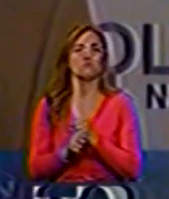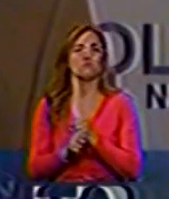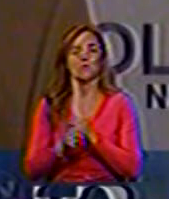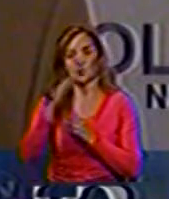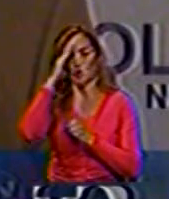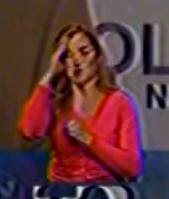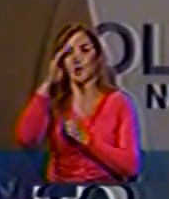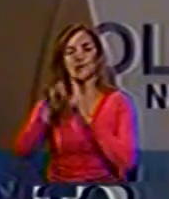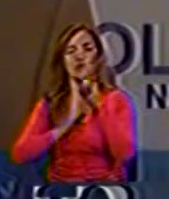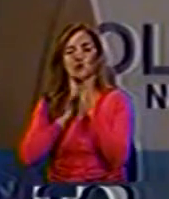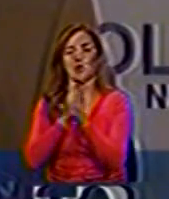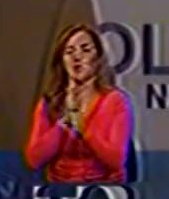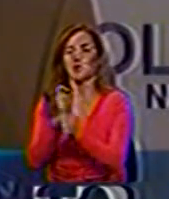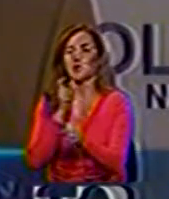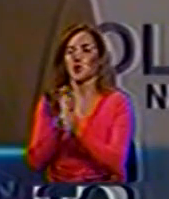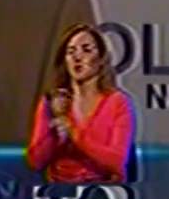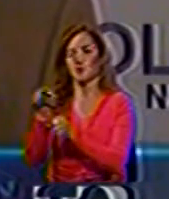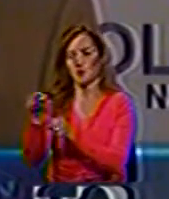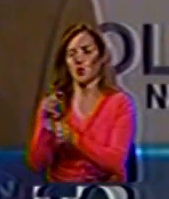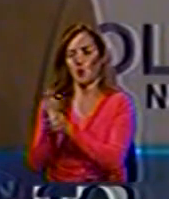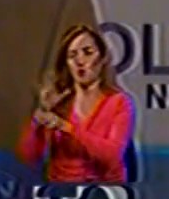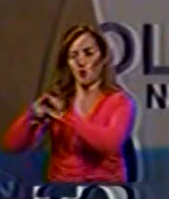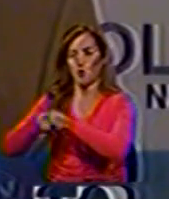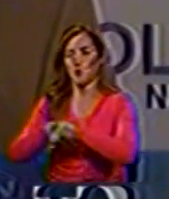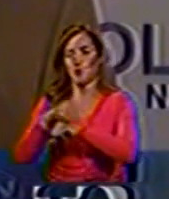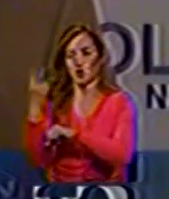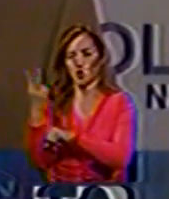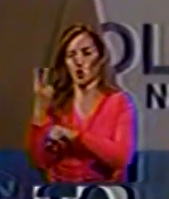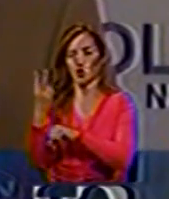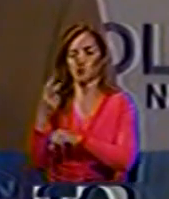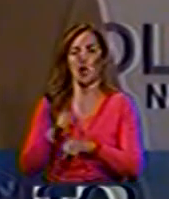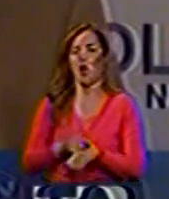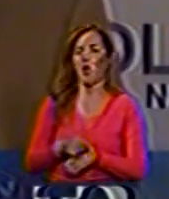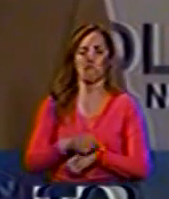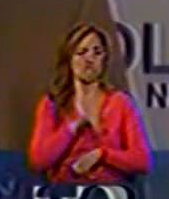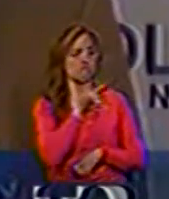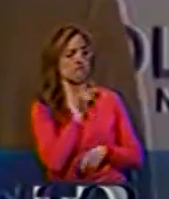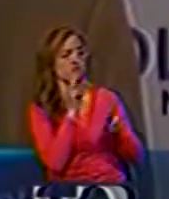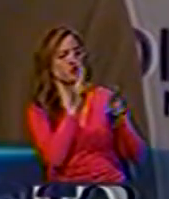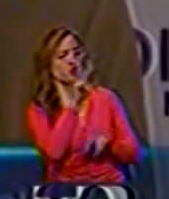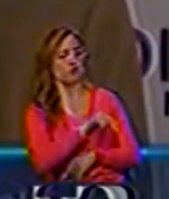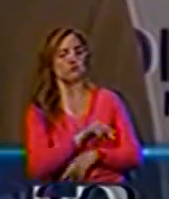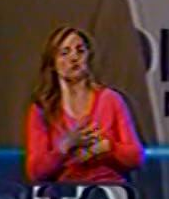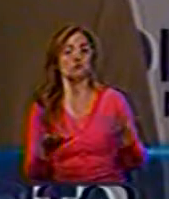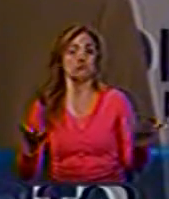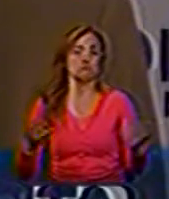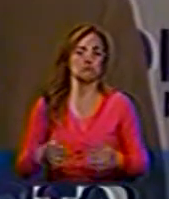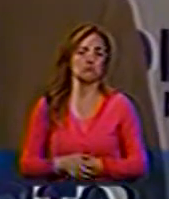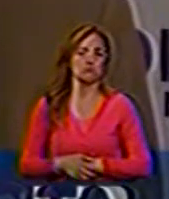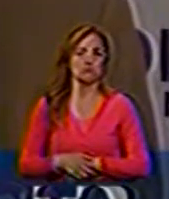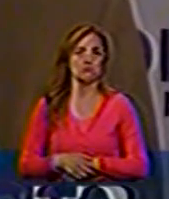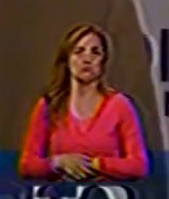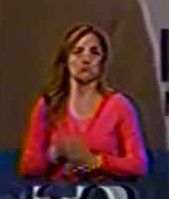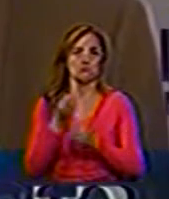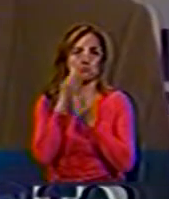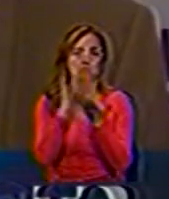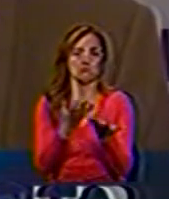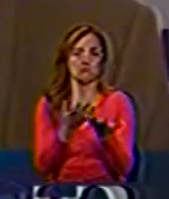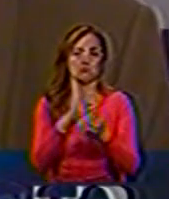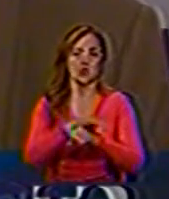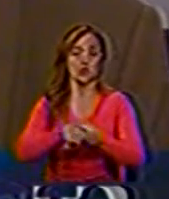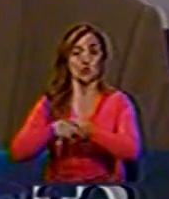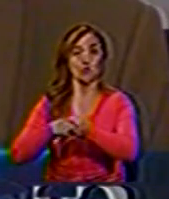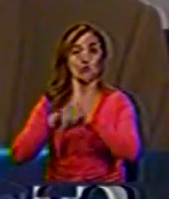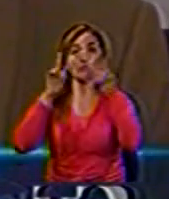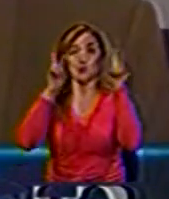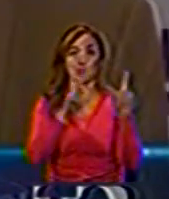Interpol negó la difusión roja en este caso. Entonces, lo que le puedo comentar son los hechos de la realidad. Existe una detención